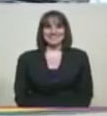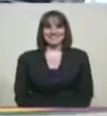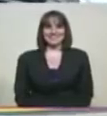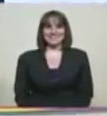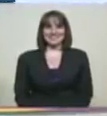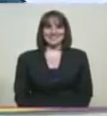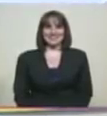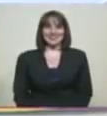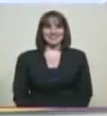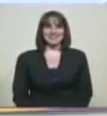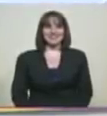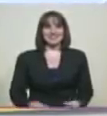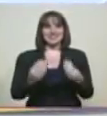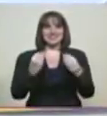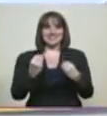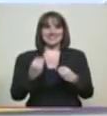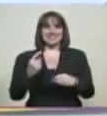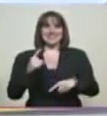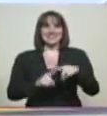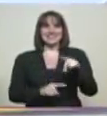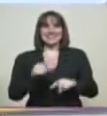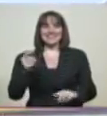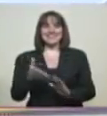Cuento con ustedes.